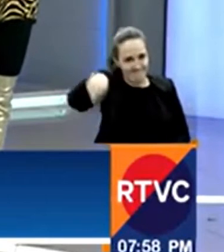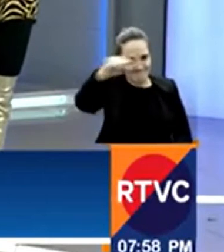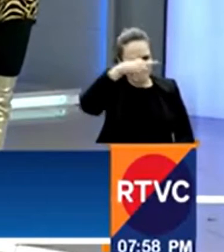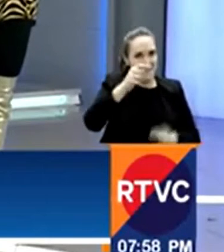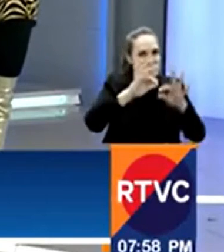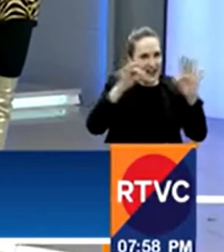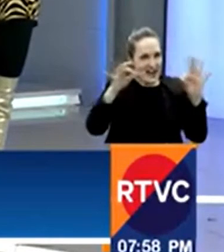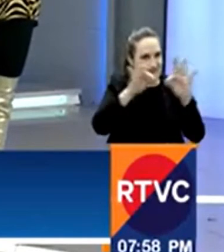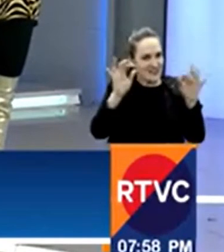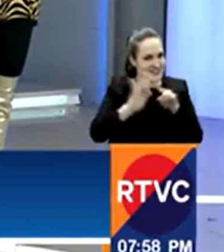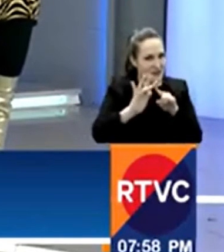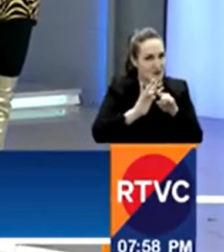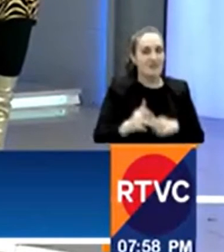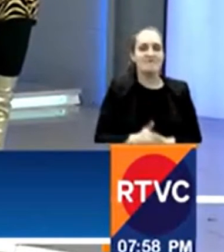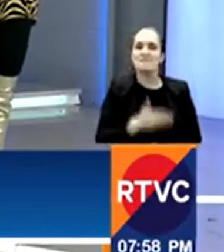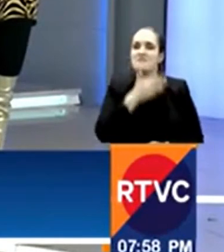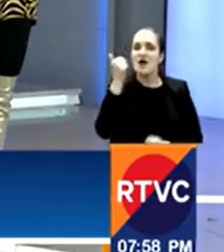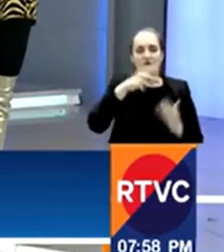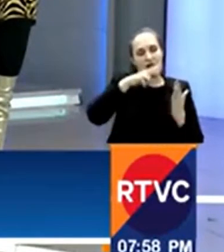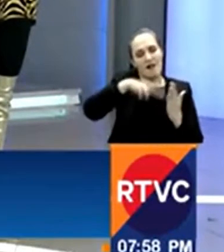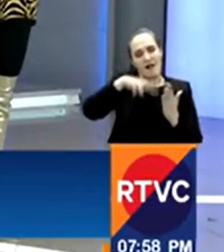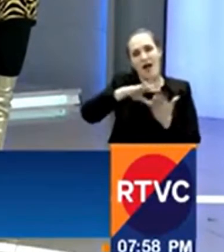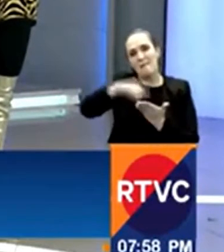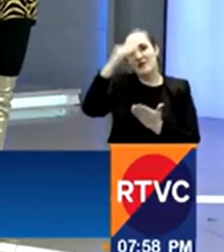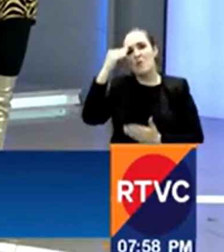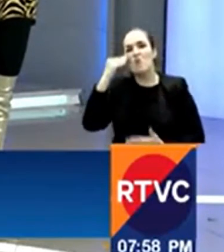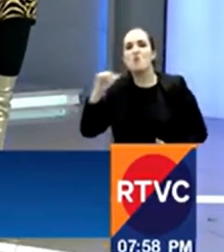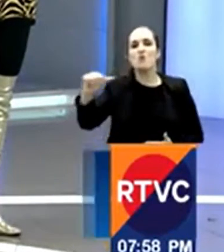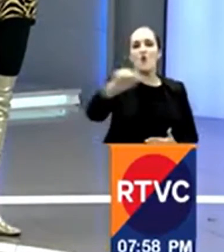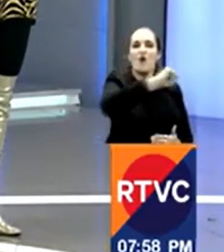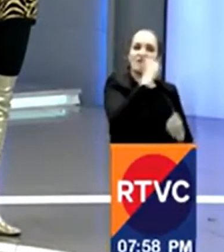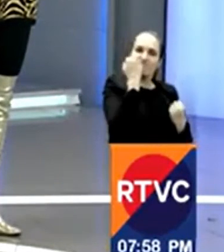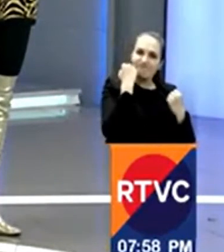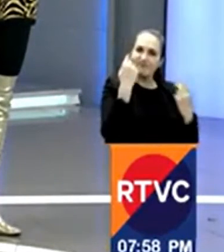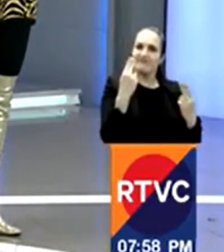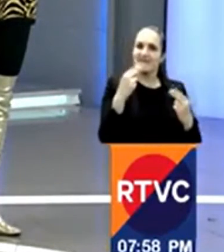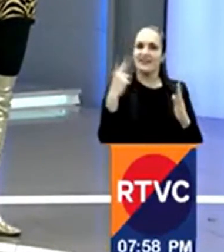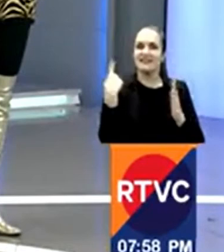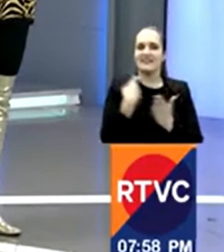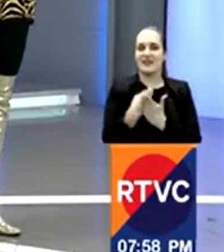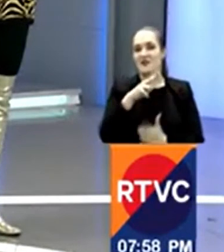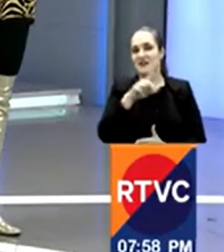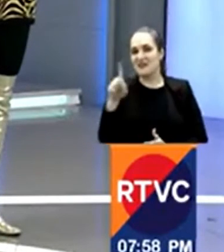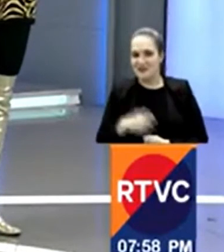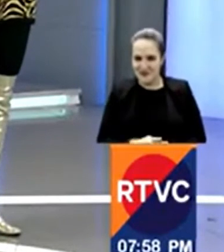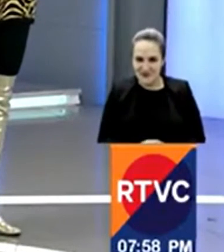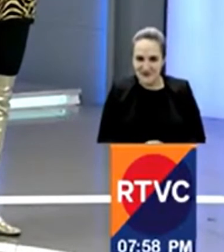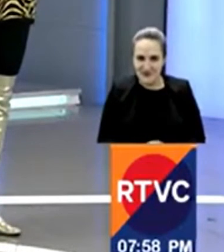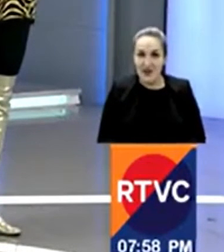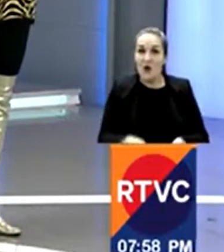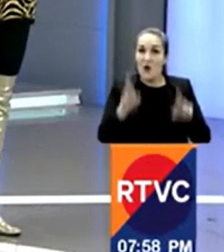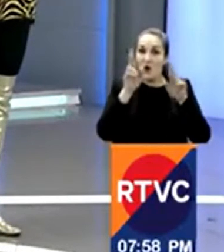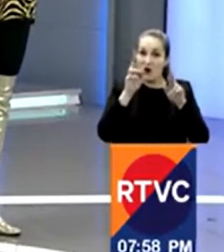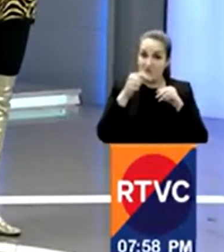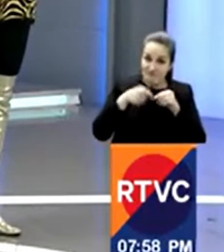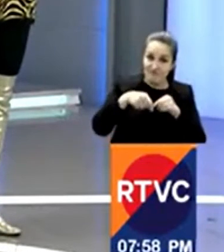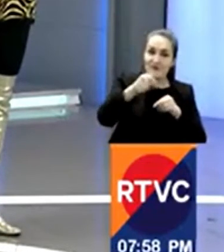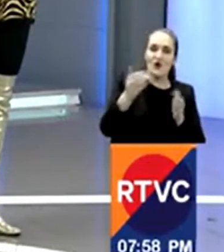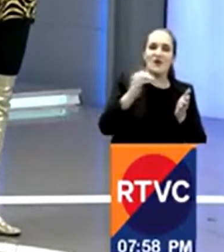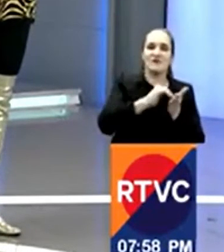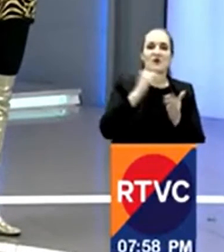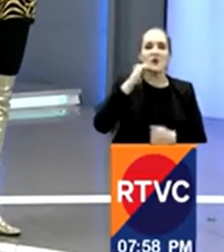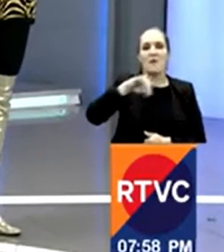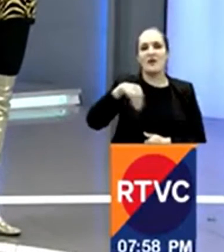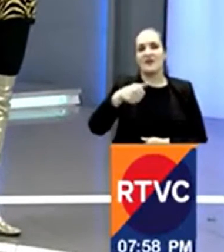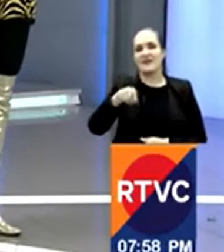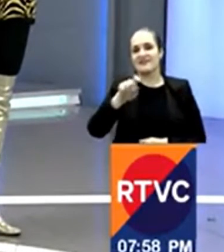y aplíquenlos. Son la mejor manera de ser mujer en el siglo XXI y sobrevivir en el intento. Esperen un próximo capítulo el miércoles